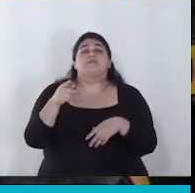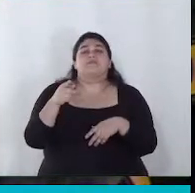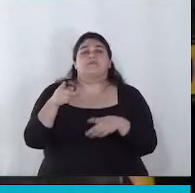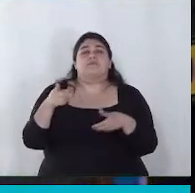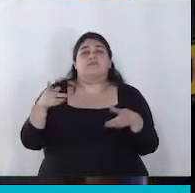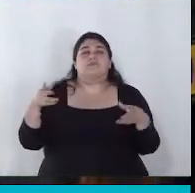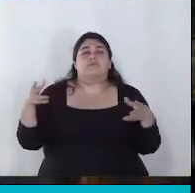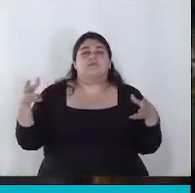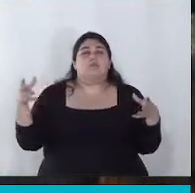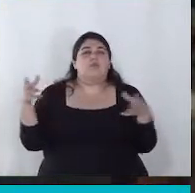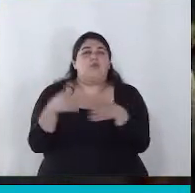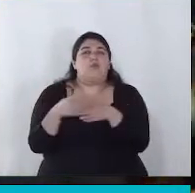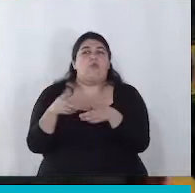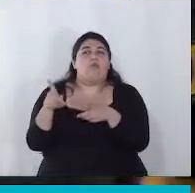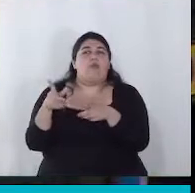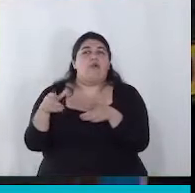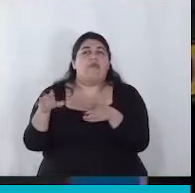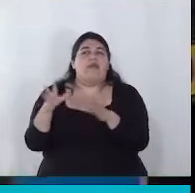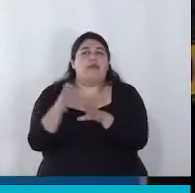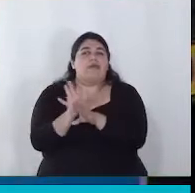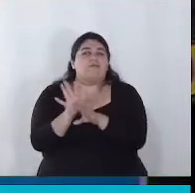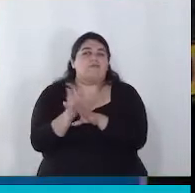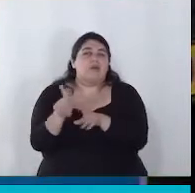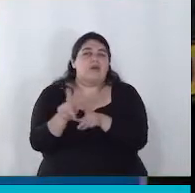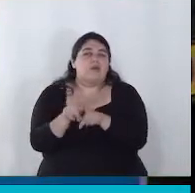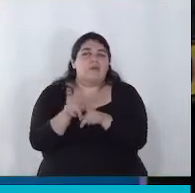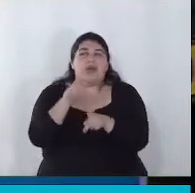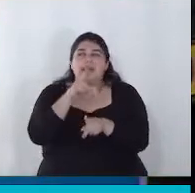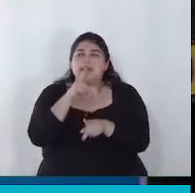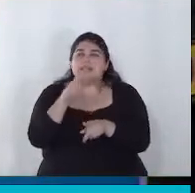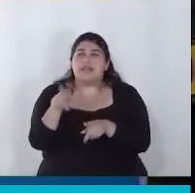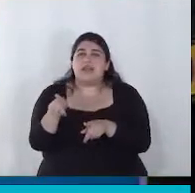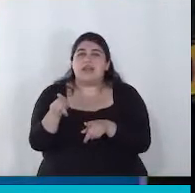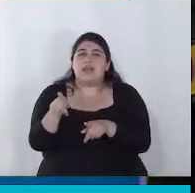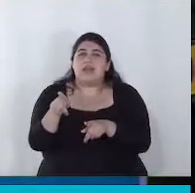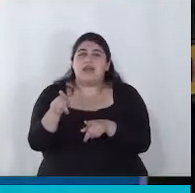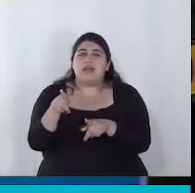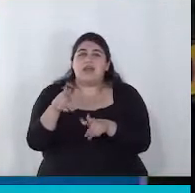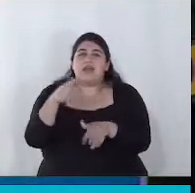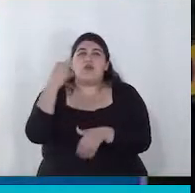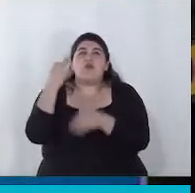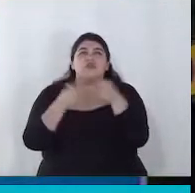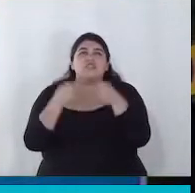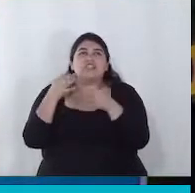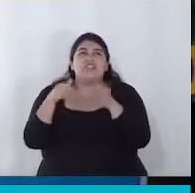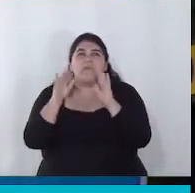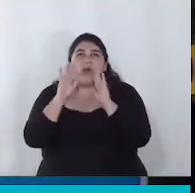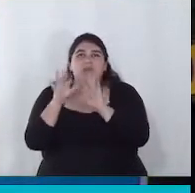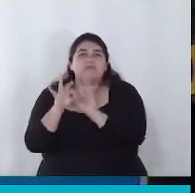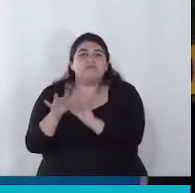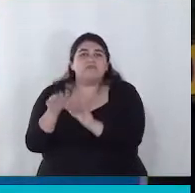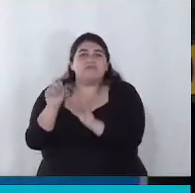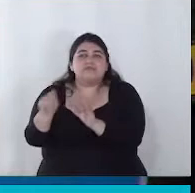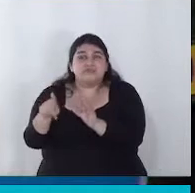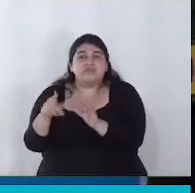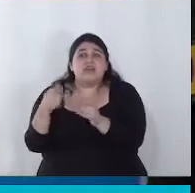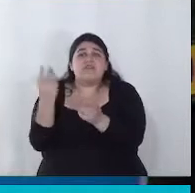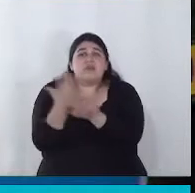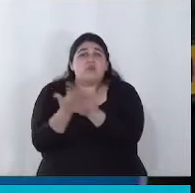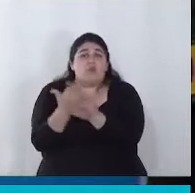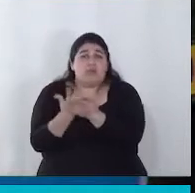de arvejas y justicia viciada de actos nulos